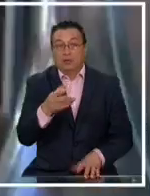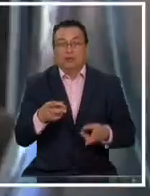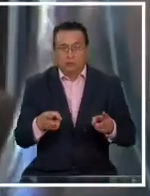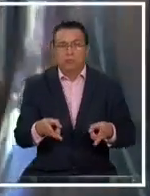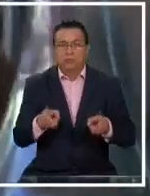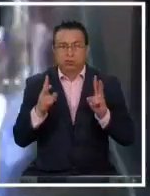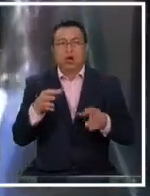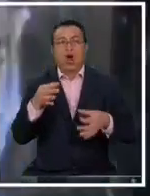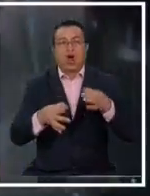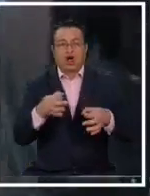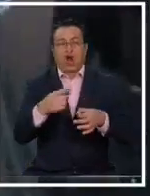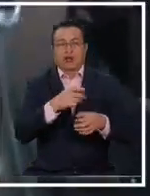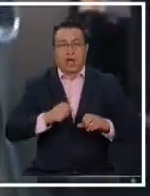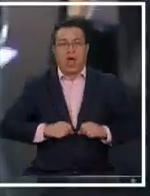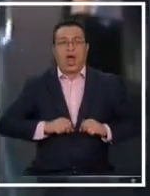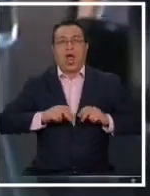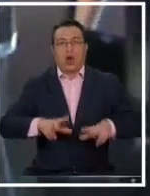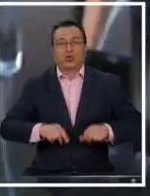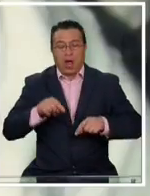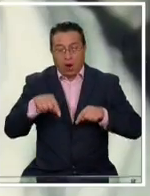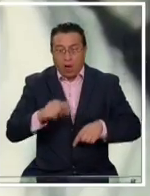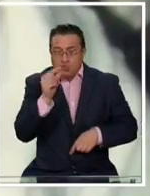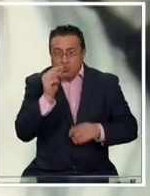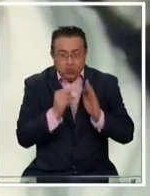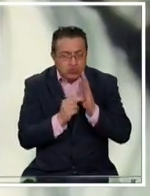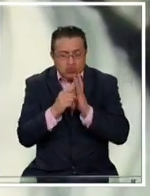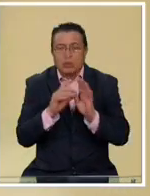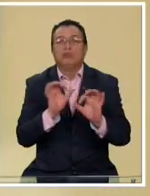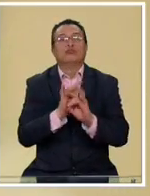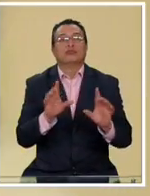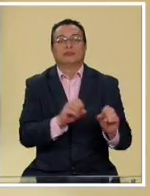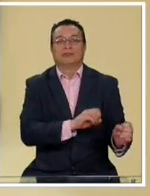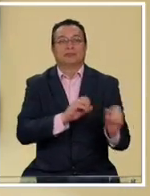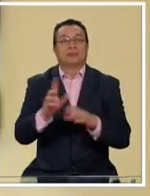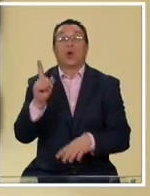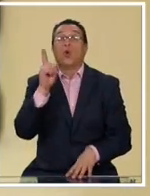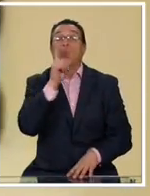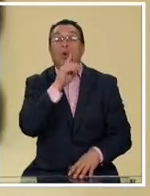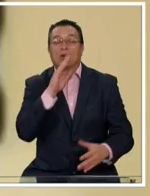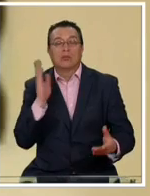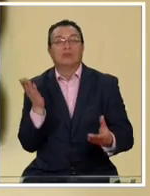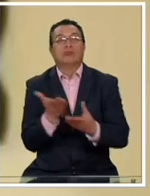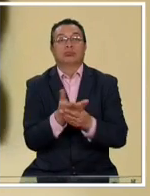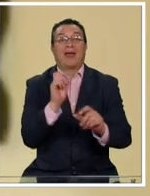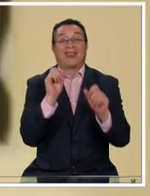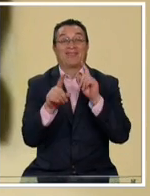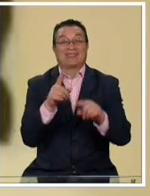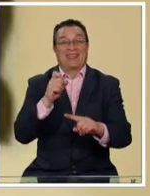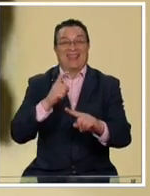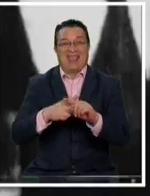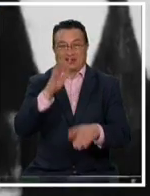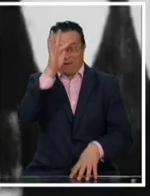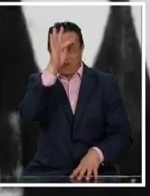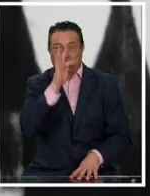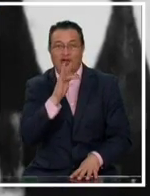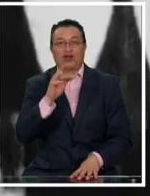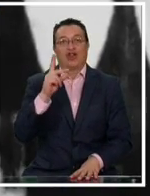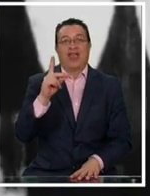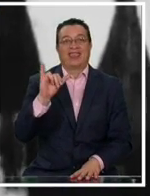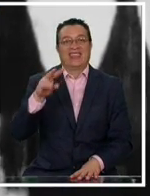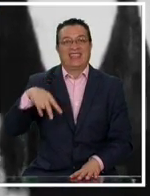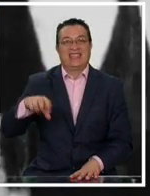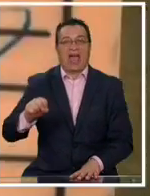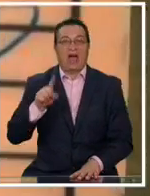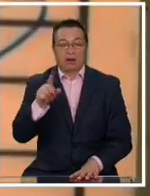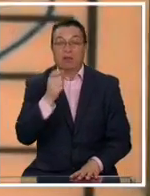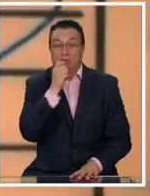procedente por la Corte Australiana y que ahora está a un paso de concretarse. El último recurso para la defensa de esta exfuncionaria de la DINA, acusada